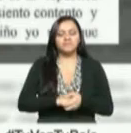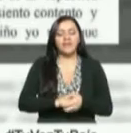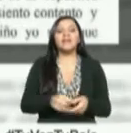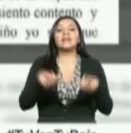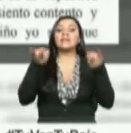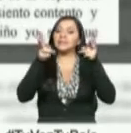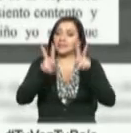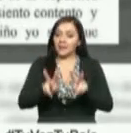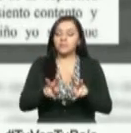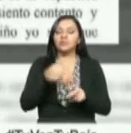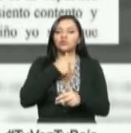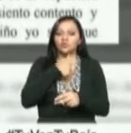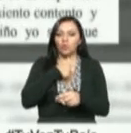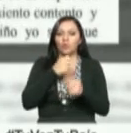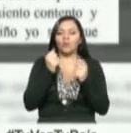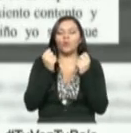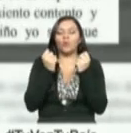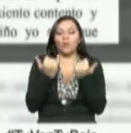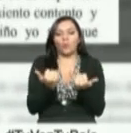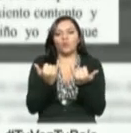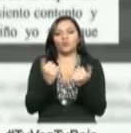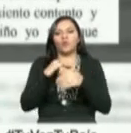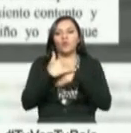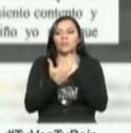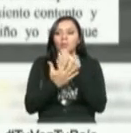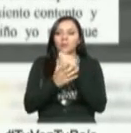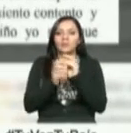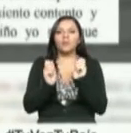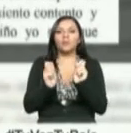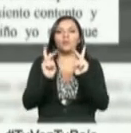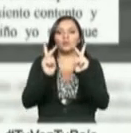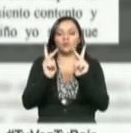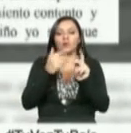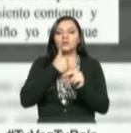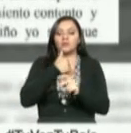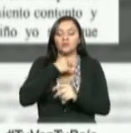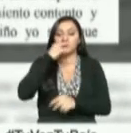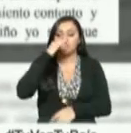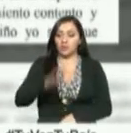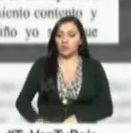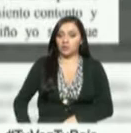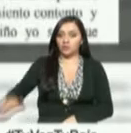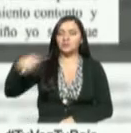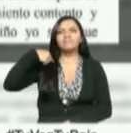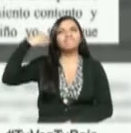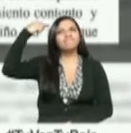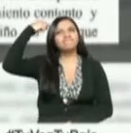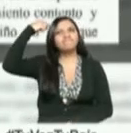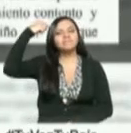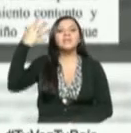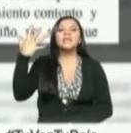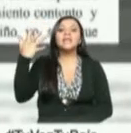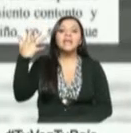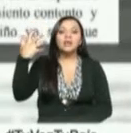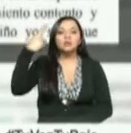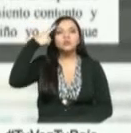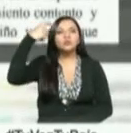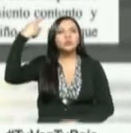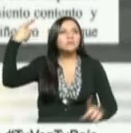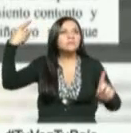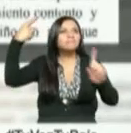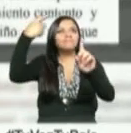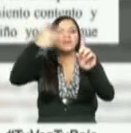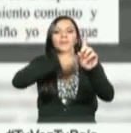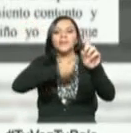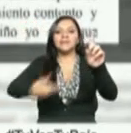señor presidente, permítame expresarle y a la vez contarle que todo niño, cuando tenemos uso de razón, tenemos el deseo de ser el presidente